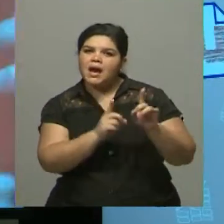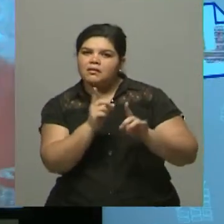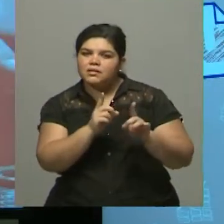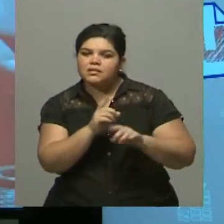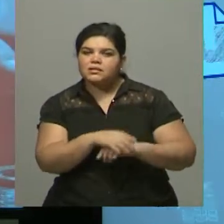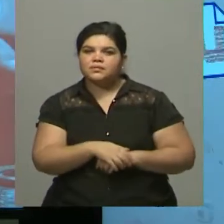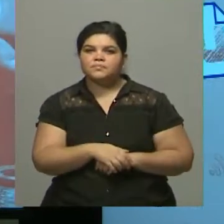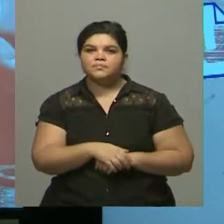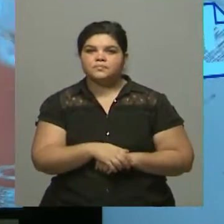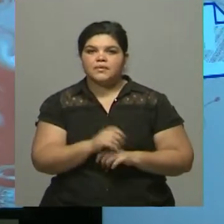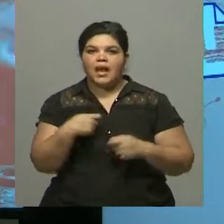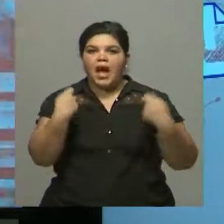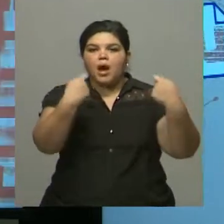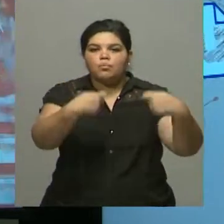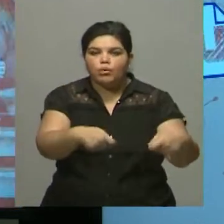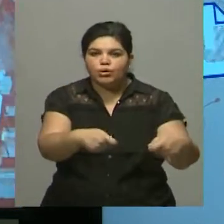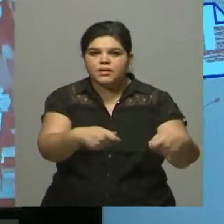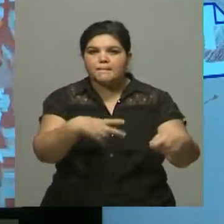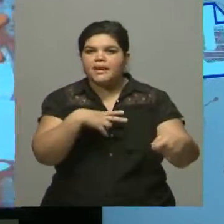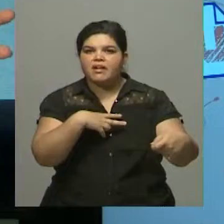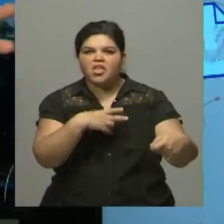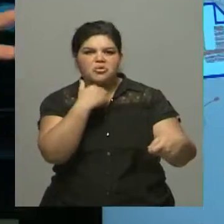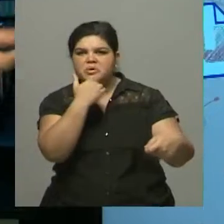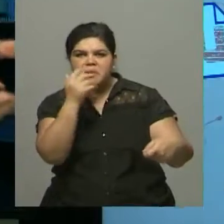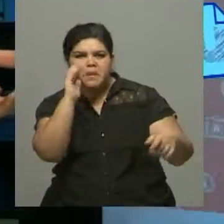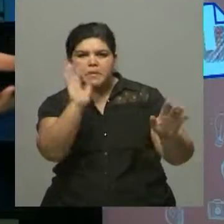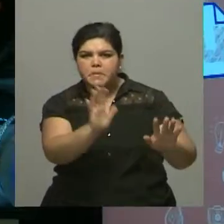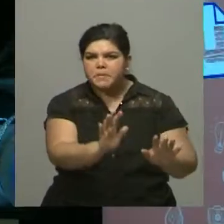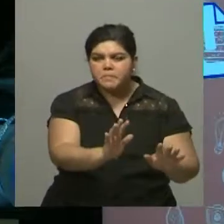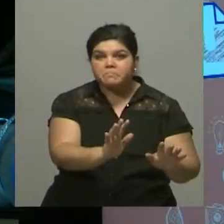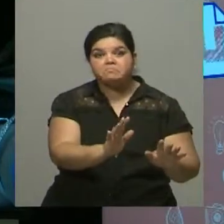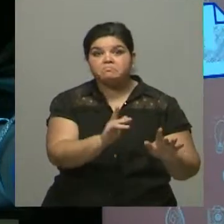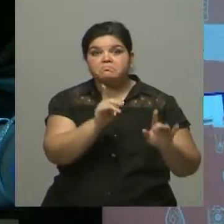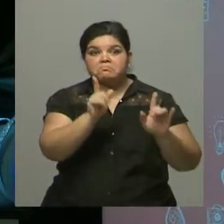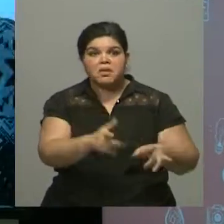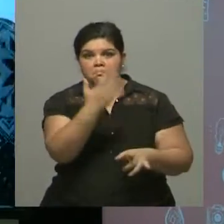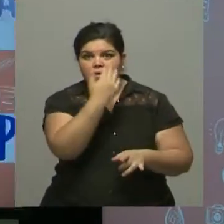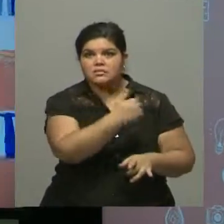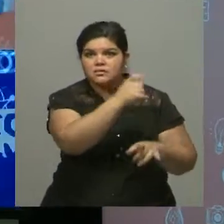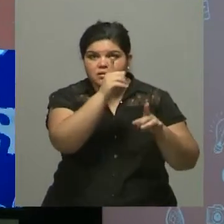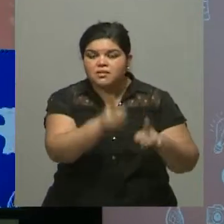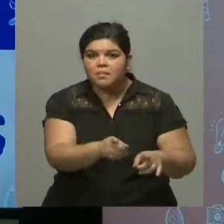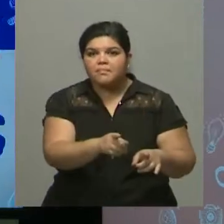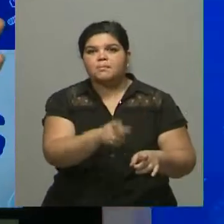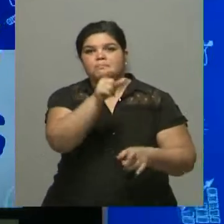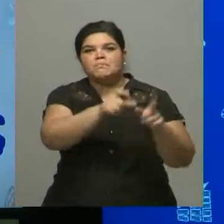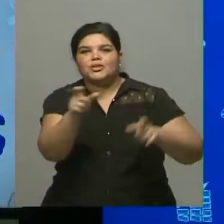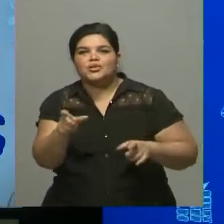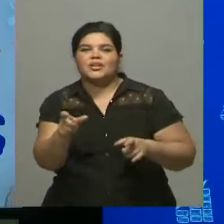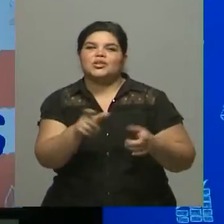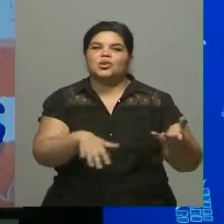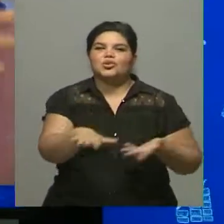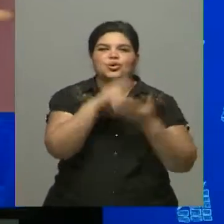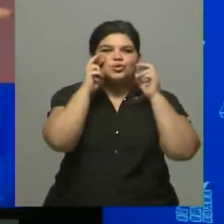que se pueda hacer ese aporte también en el sector privado, y en definitiva son convocados los sociólogos y sociólogas para justamente